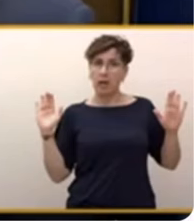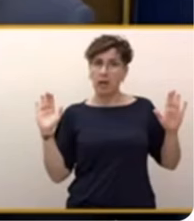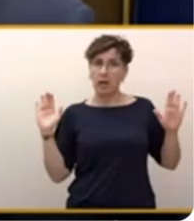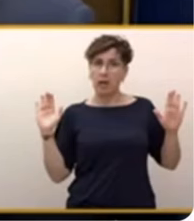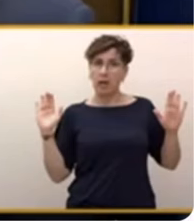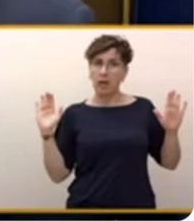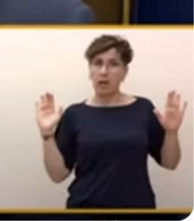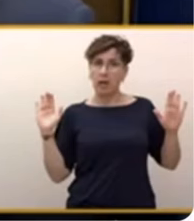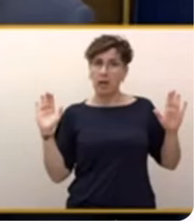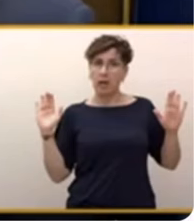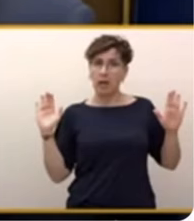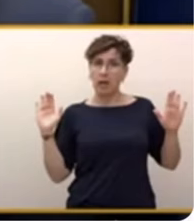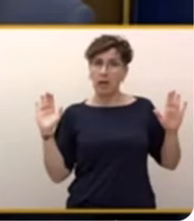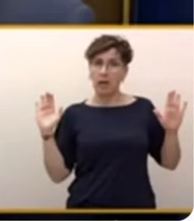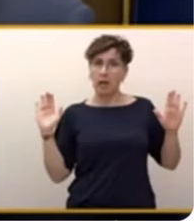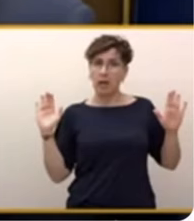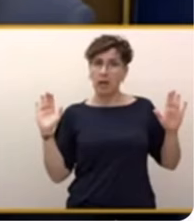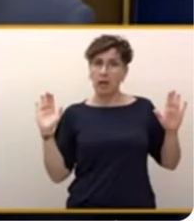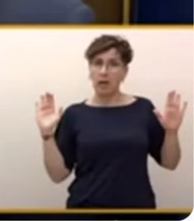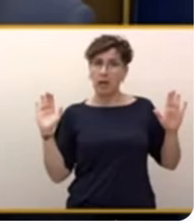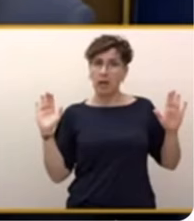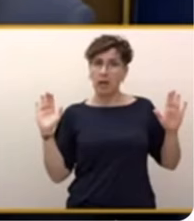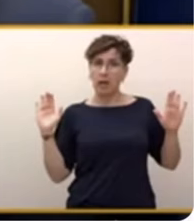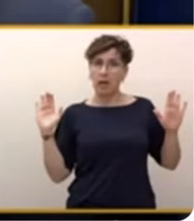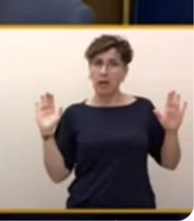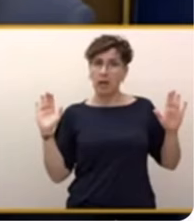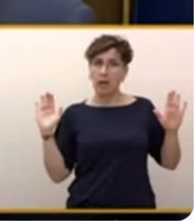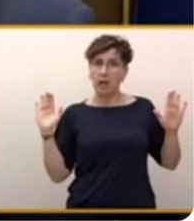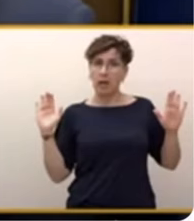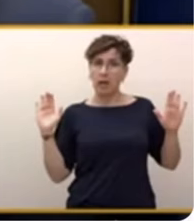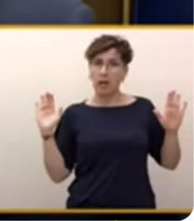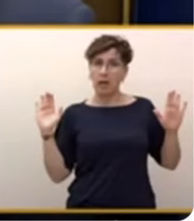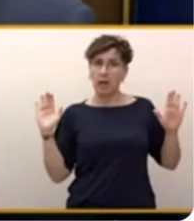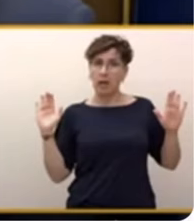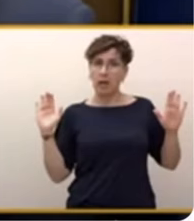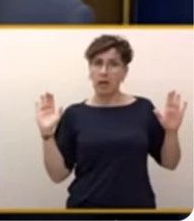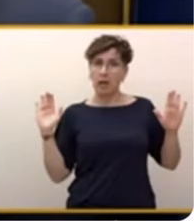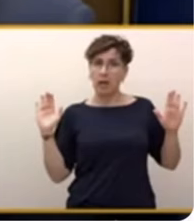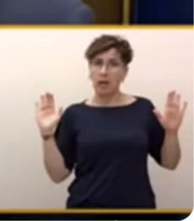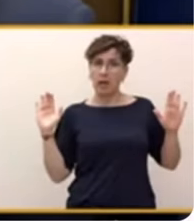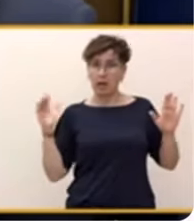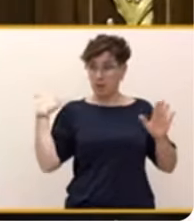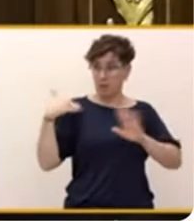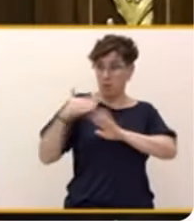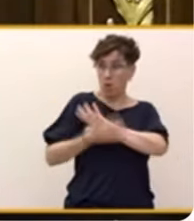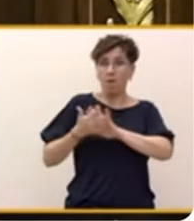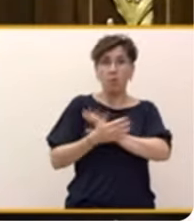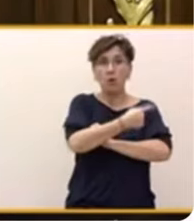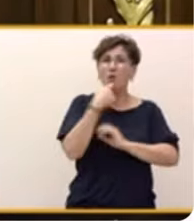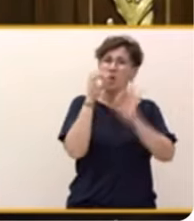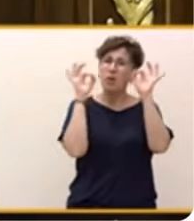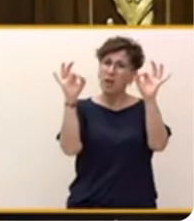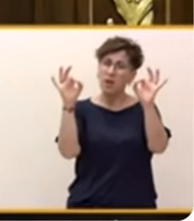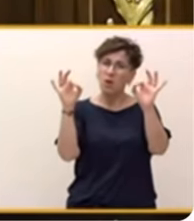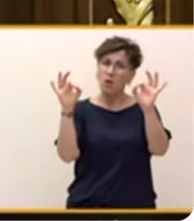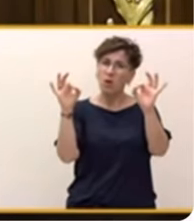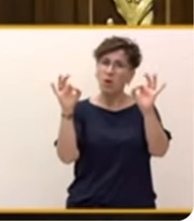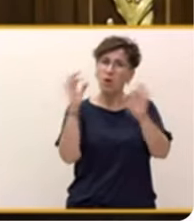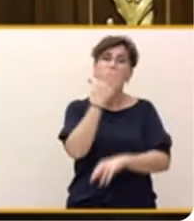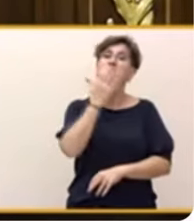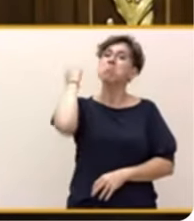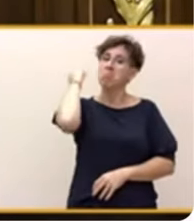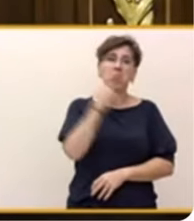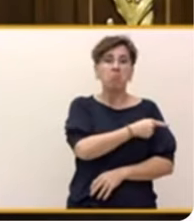ya van a querer rechazar ellos también esos trabajos. Entonces estaremos en las mismas. Vamos a ver si dice algo más. El 70% de los extranjeros